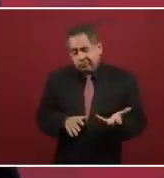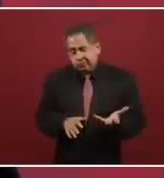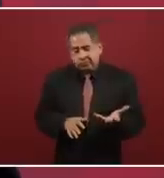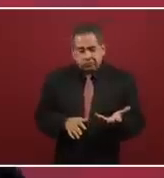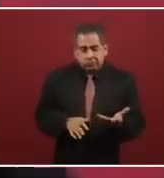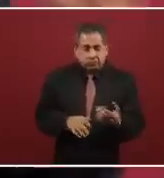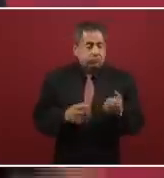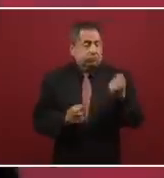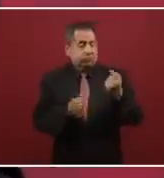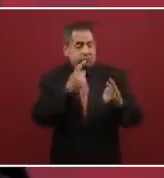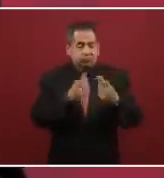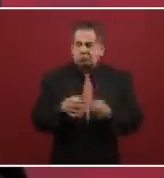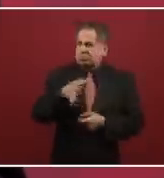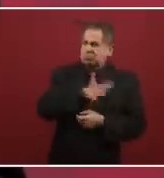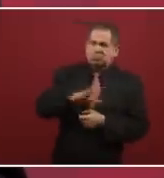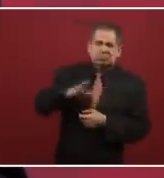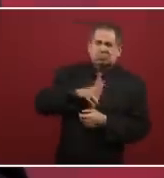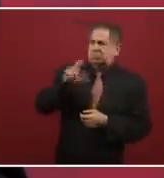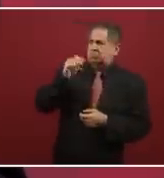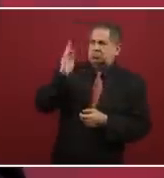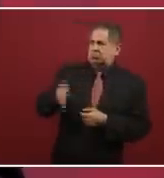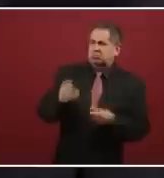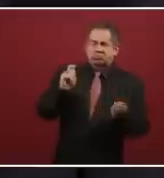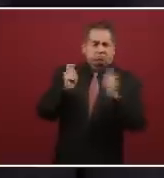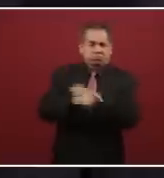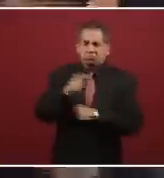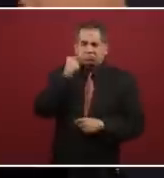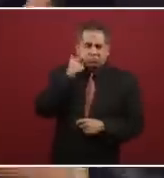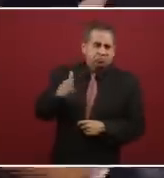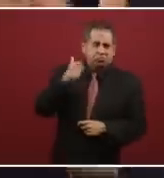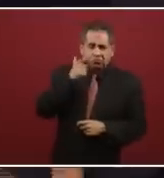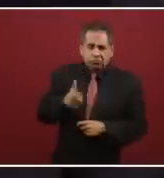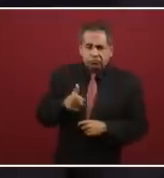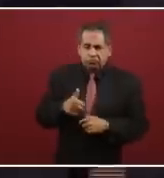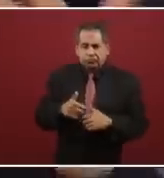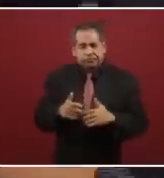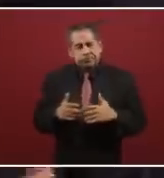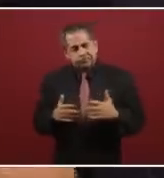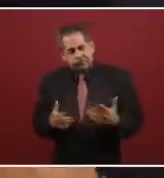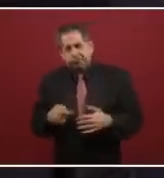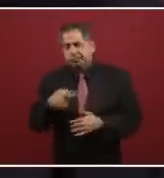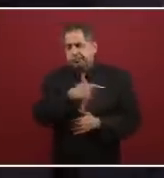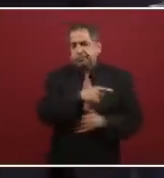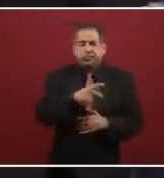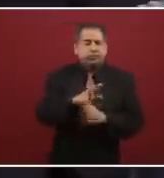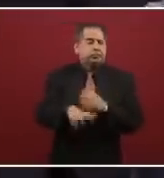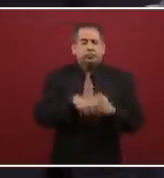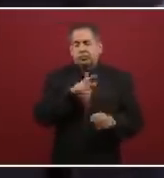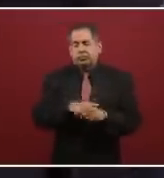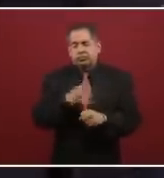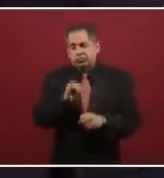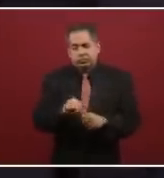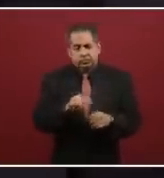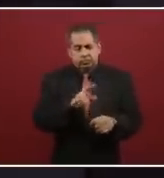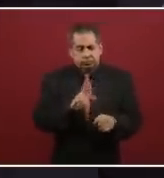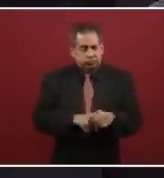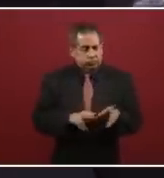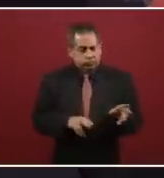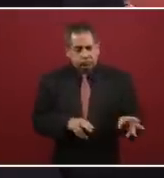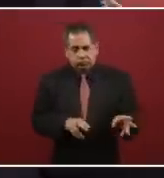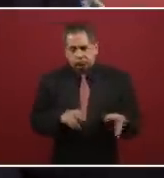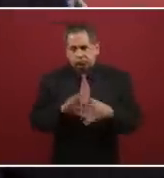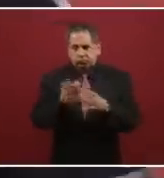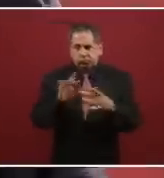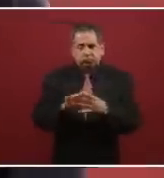hay quienes se oponen al cambio. Entonces, esto genera una polémica. Es normal. Sí, es. Esto que vamos a